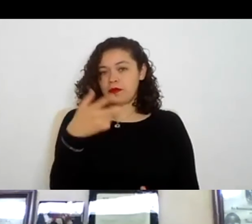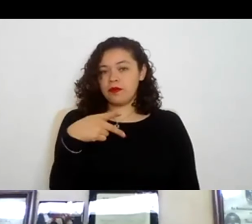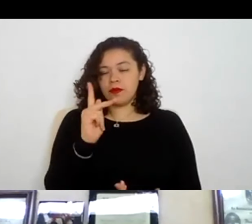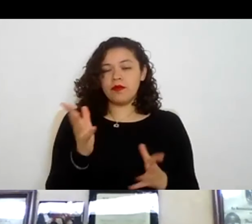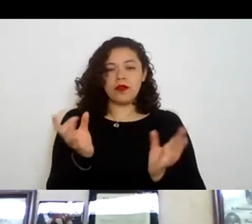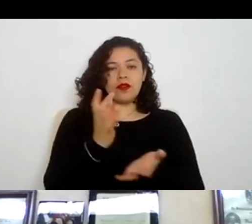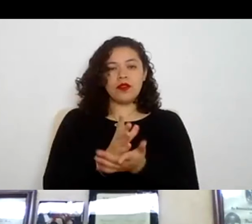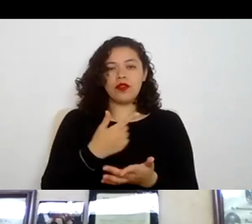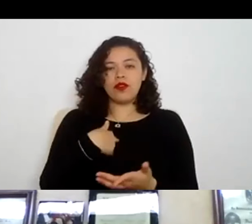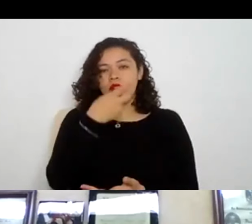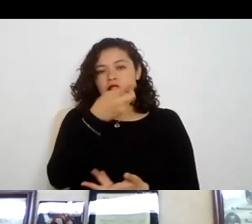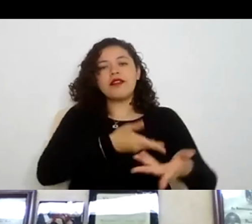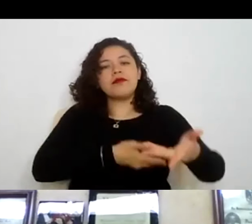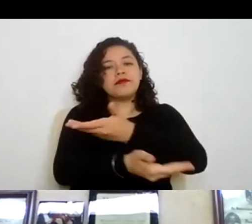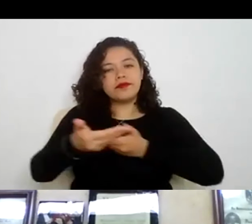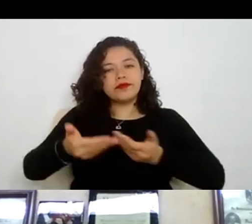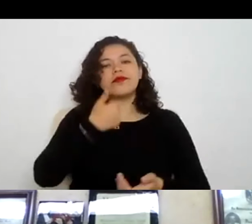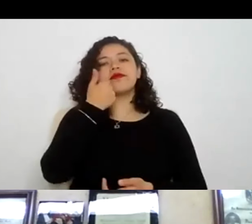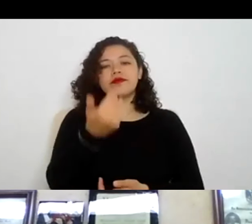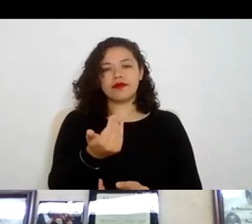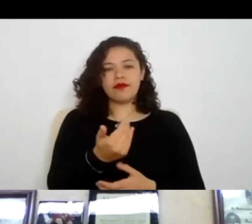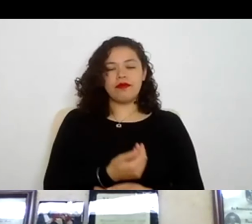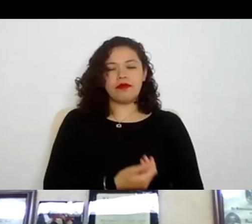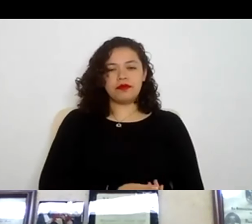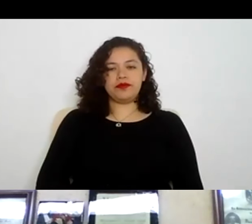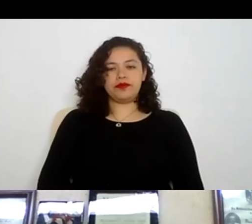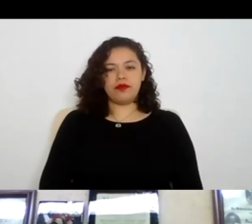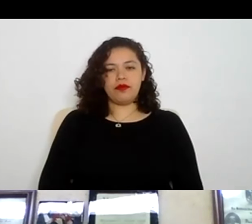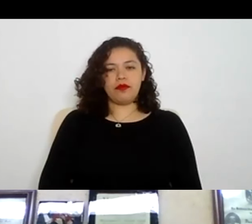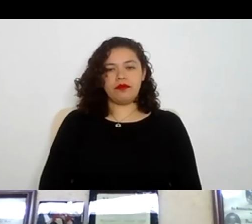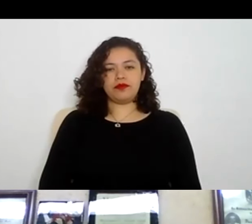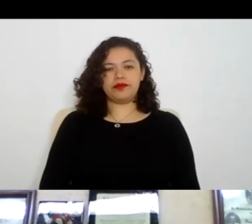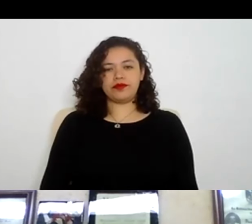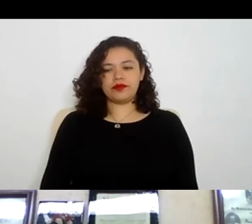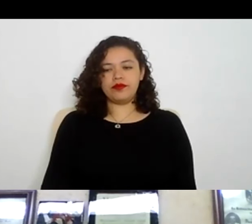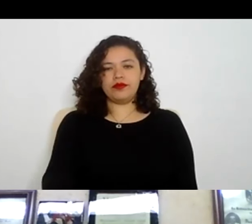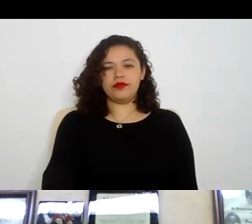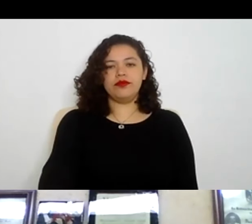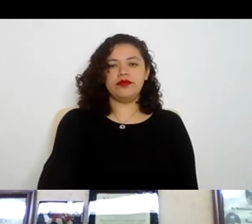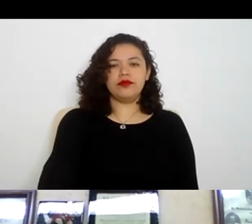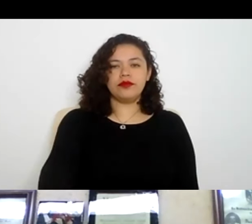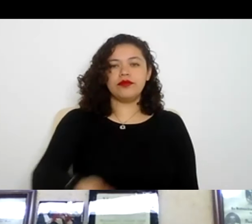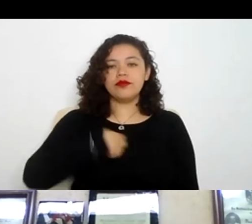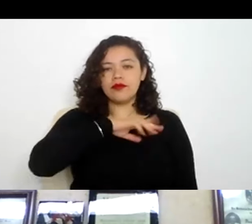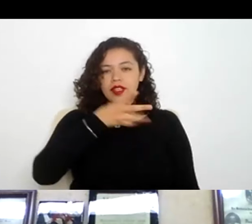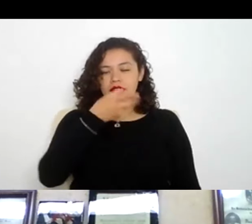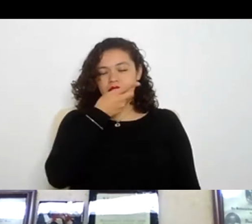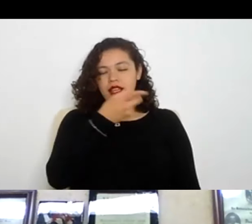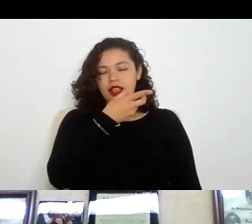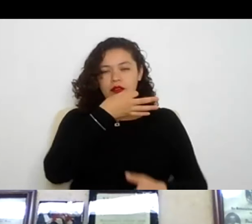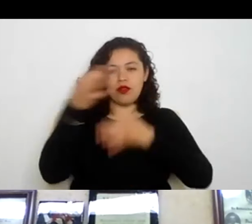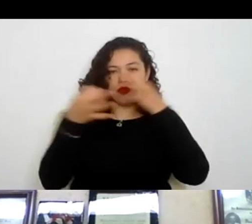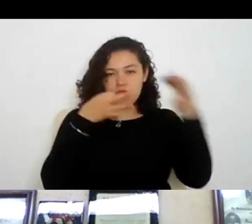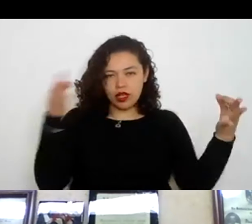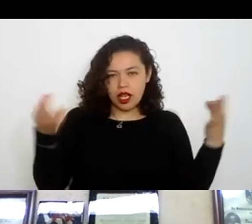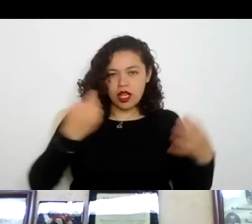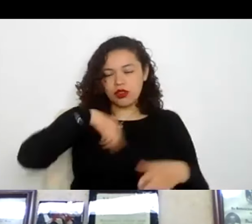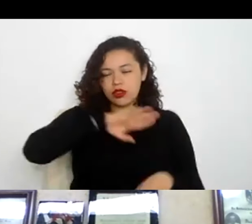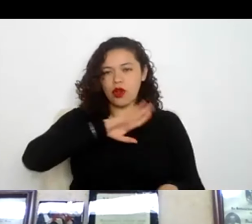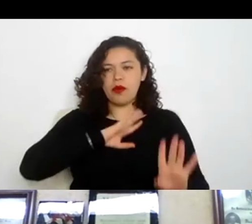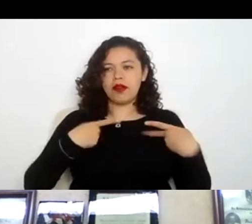dejar y compartir es pues cómo debemos de hacer el marketing, cómo posicionarnos y cómo darnos a